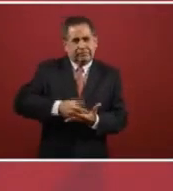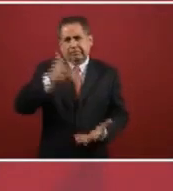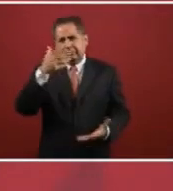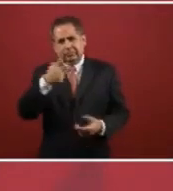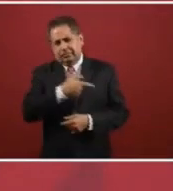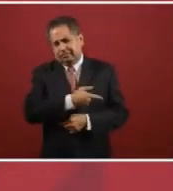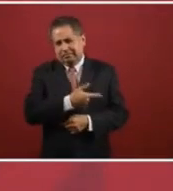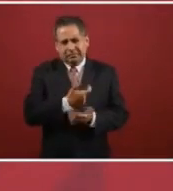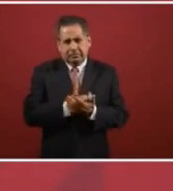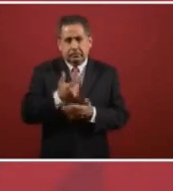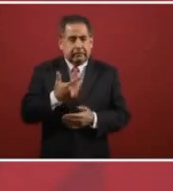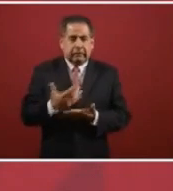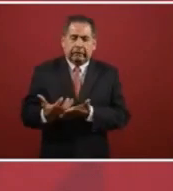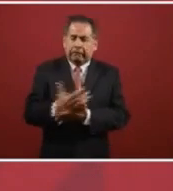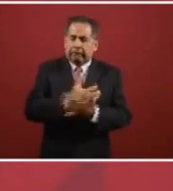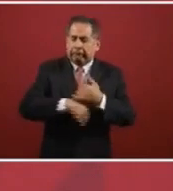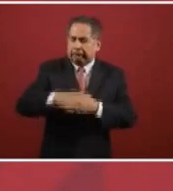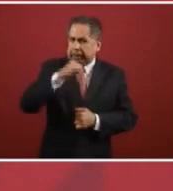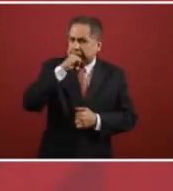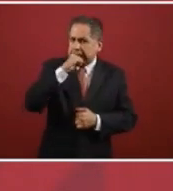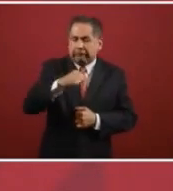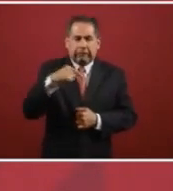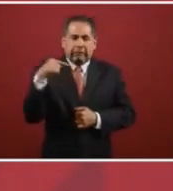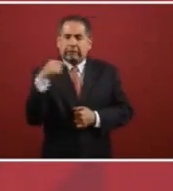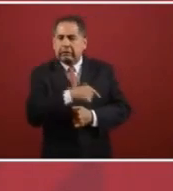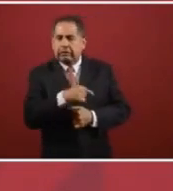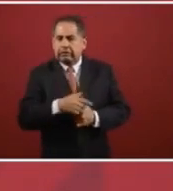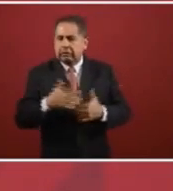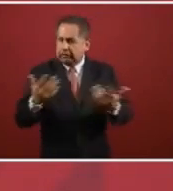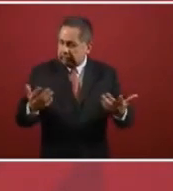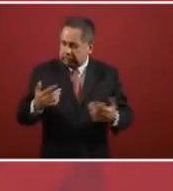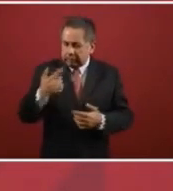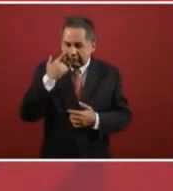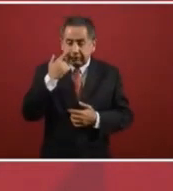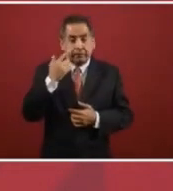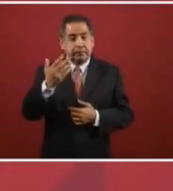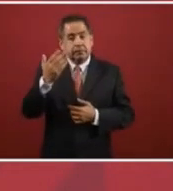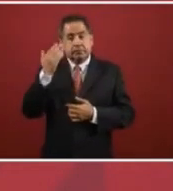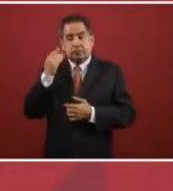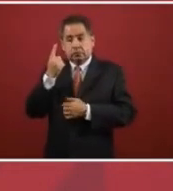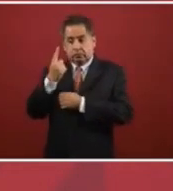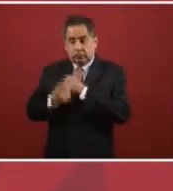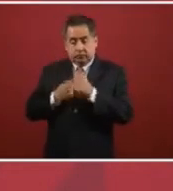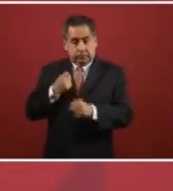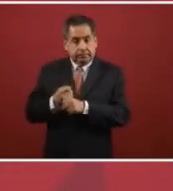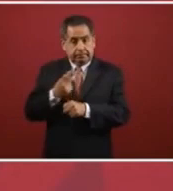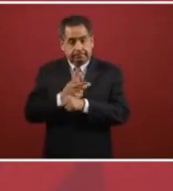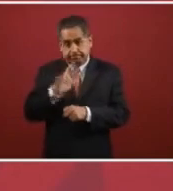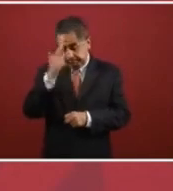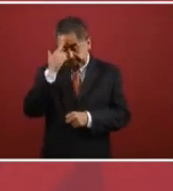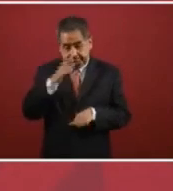que rayaban el año pasado no tengo que recordar